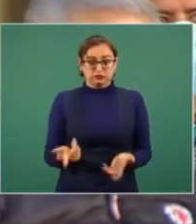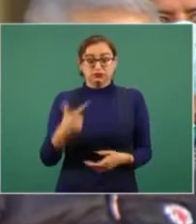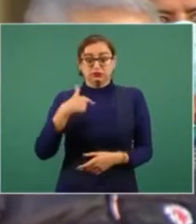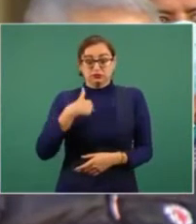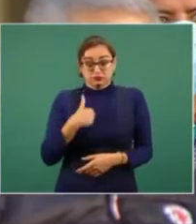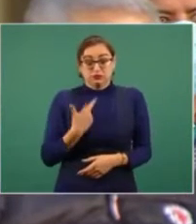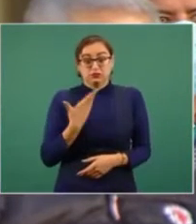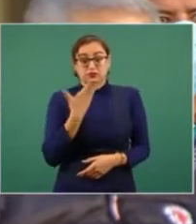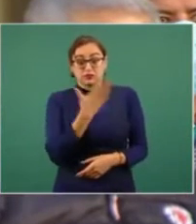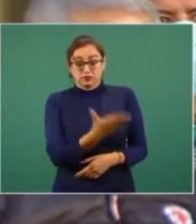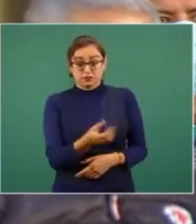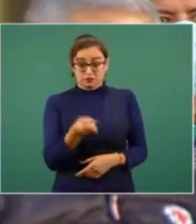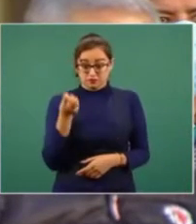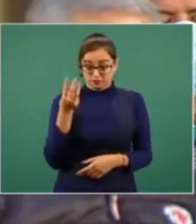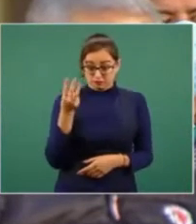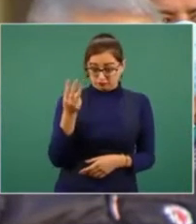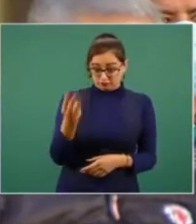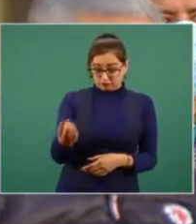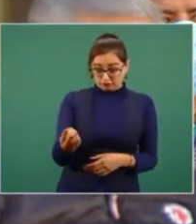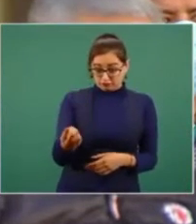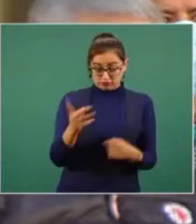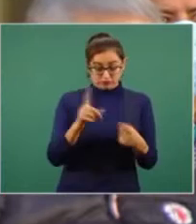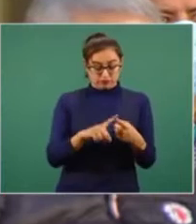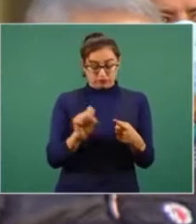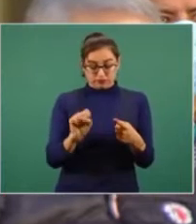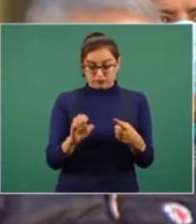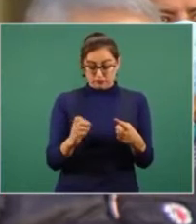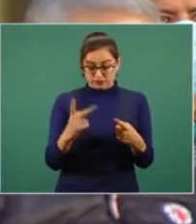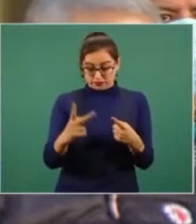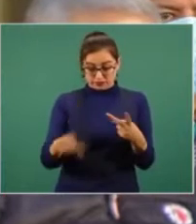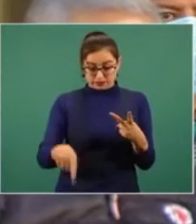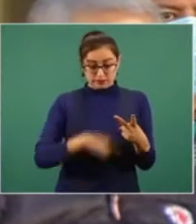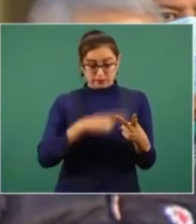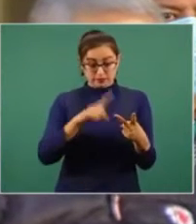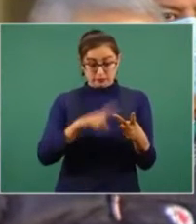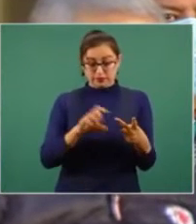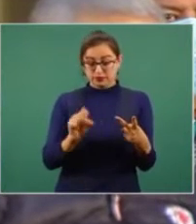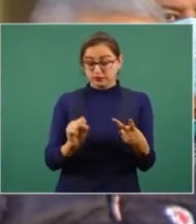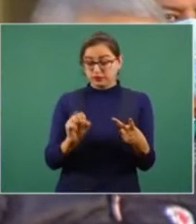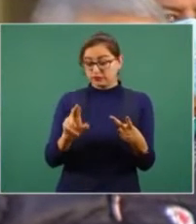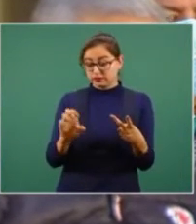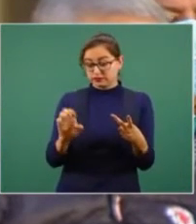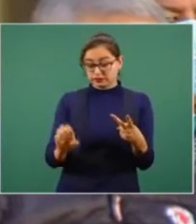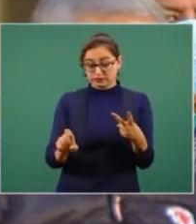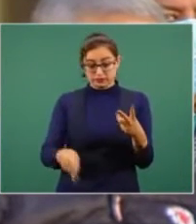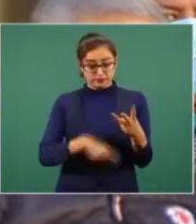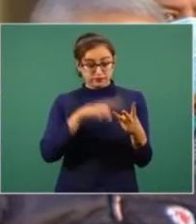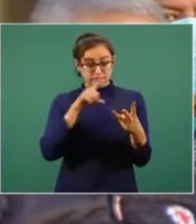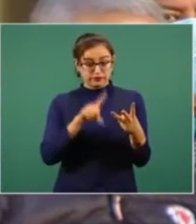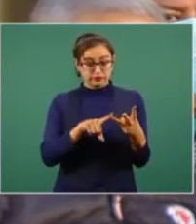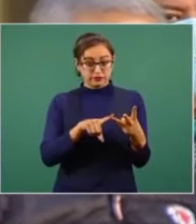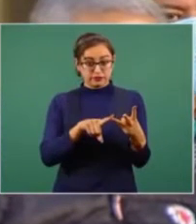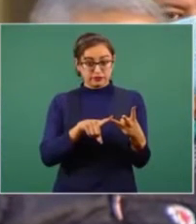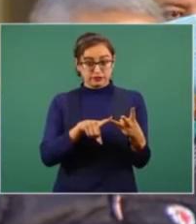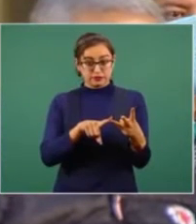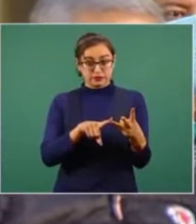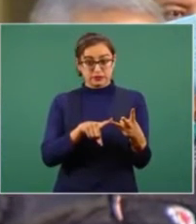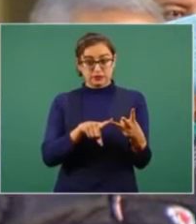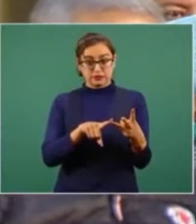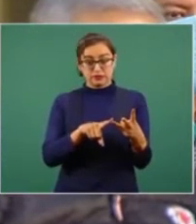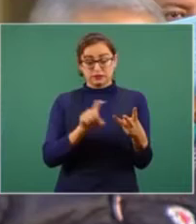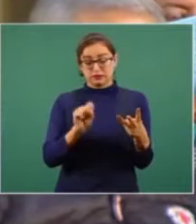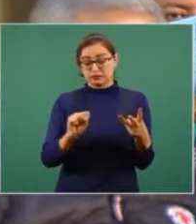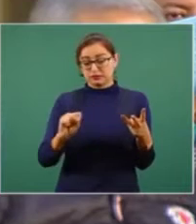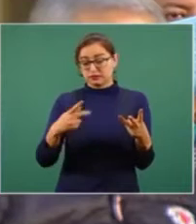3 documentos que hasta ahorita, uno a la SEP, otro le solicité a Relaciones Exteriores y otro se lo solicité a la Secretaría de